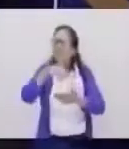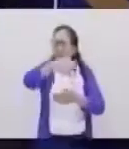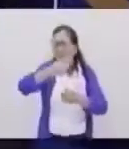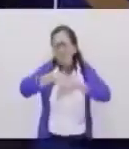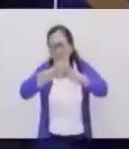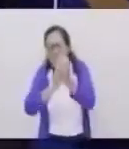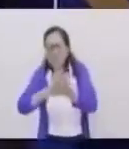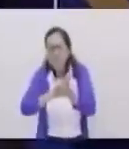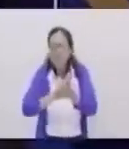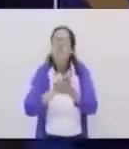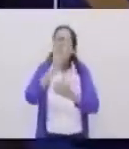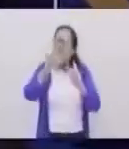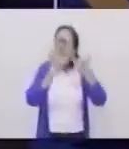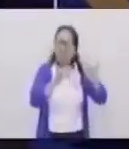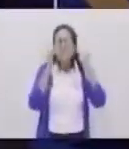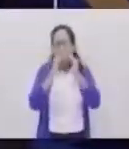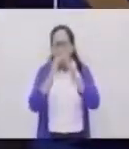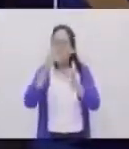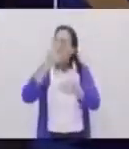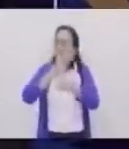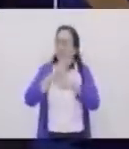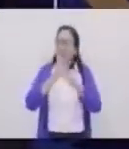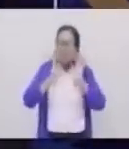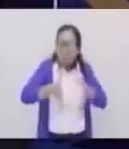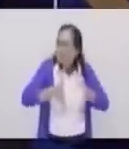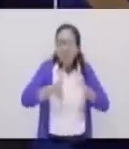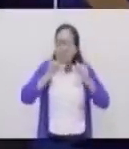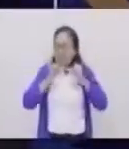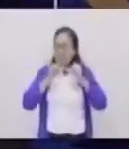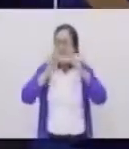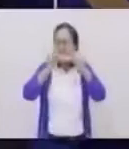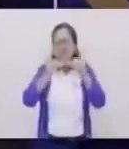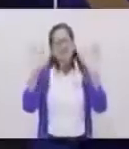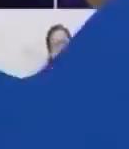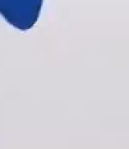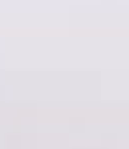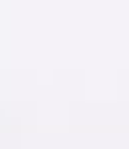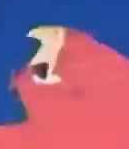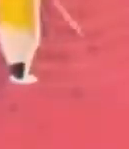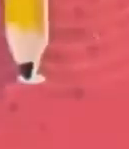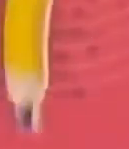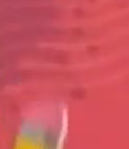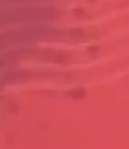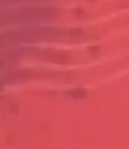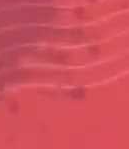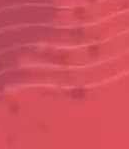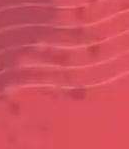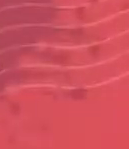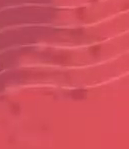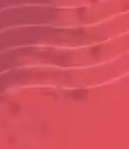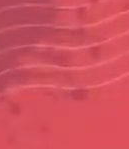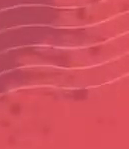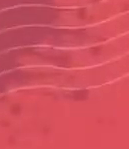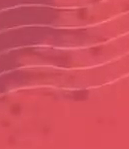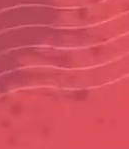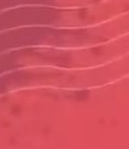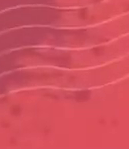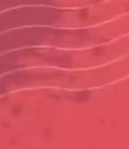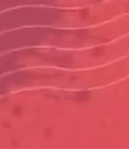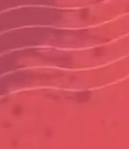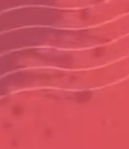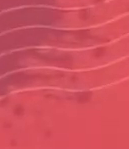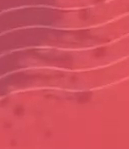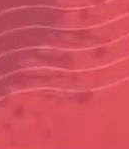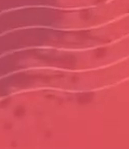con agua y jabón. Quédate en casa. Guatemala no se detiene. Te veo hasta pronto. Explora, crea y